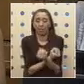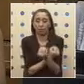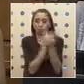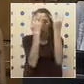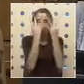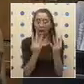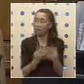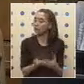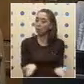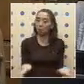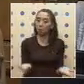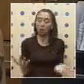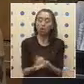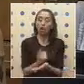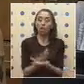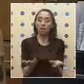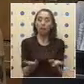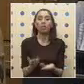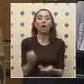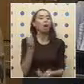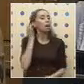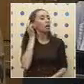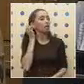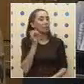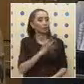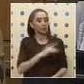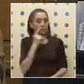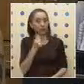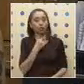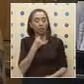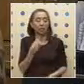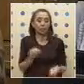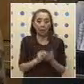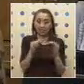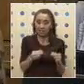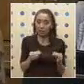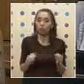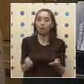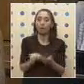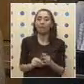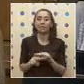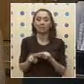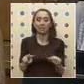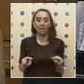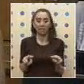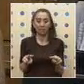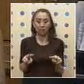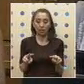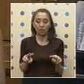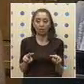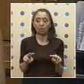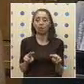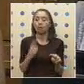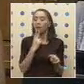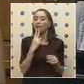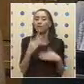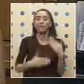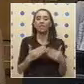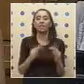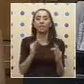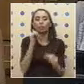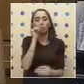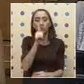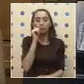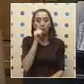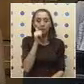La mayor seguridad que desean las chilenas y los chilenos la mayor tranquilidad para el desenvolvimiento de su vida cotidiana